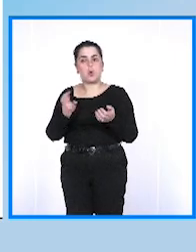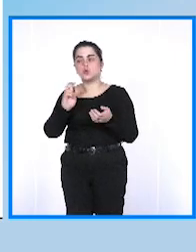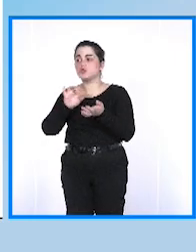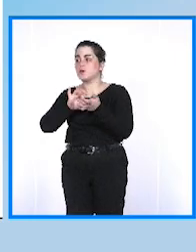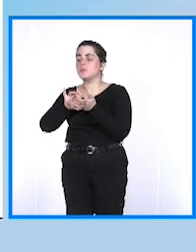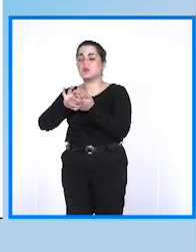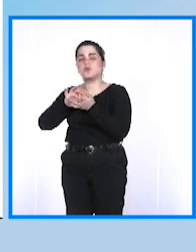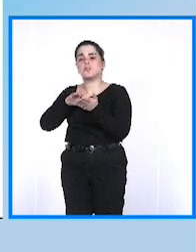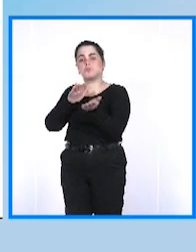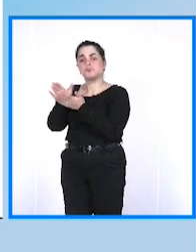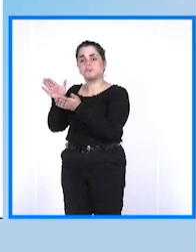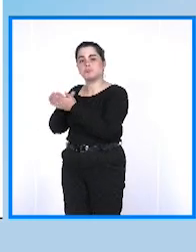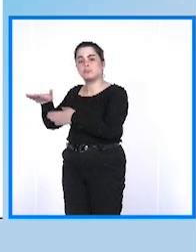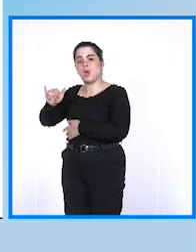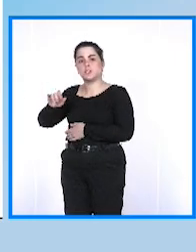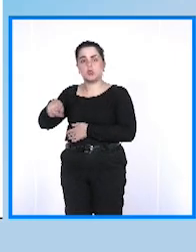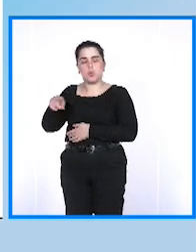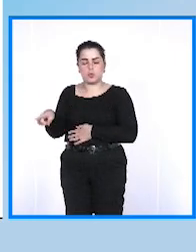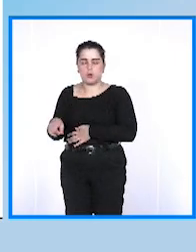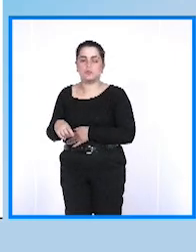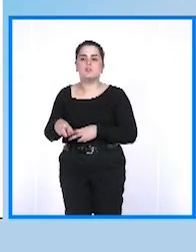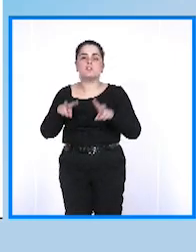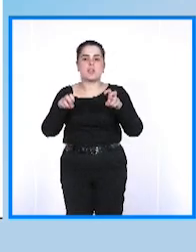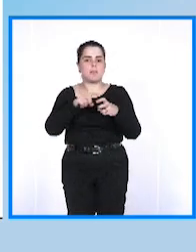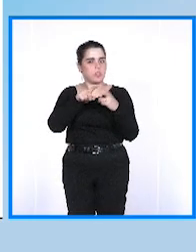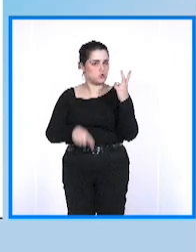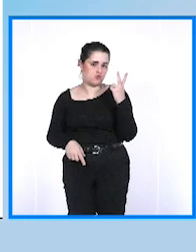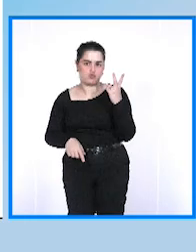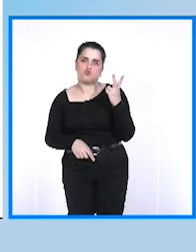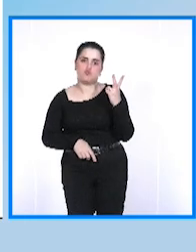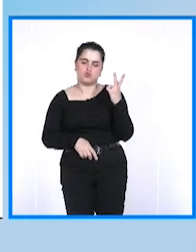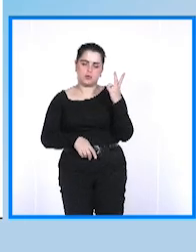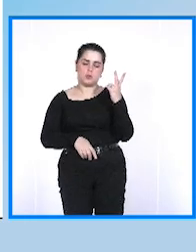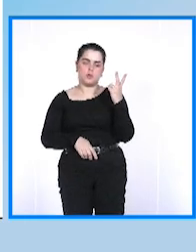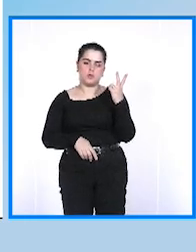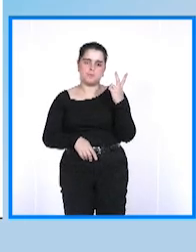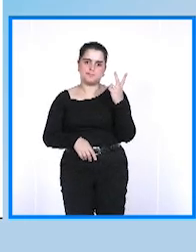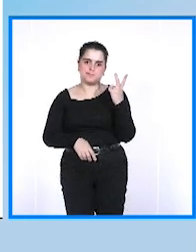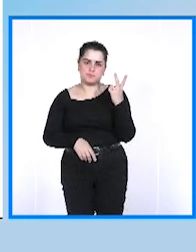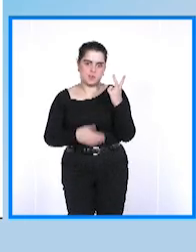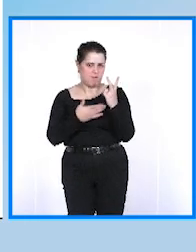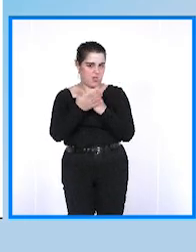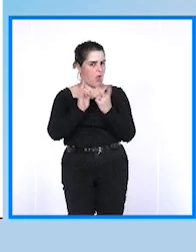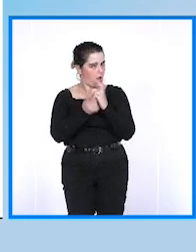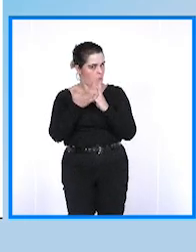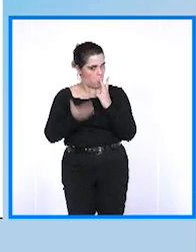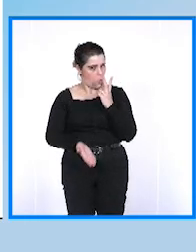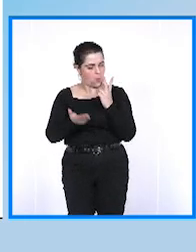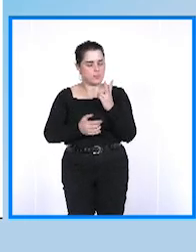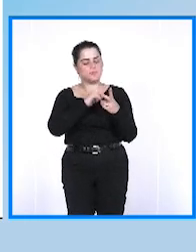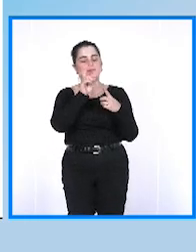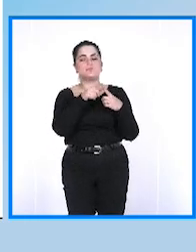servicios pues dos cuestiones fundamentales que eh han supuesto un cambio importante